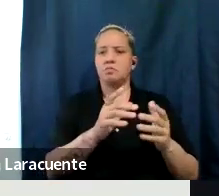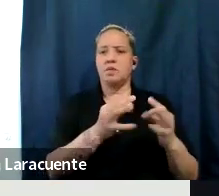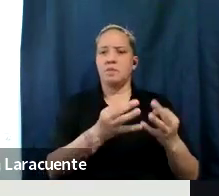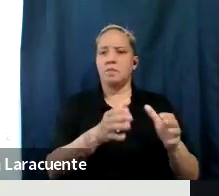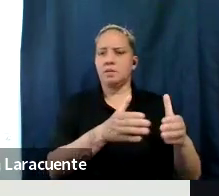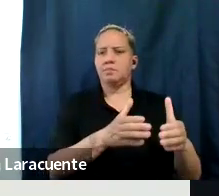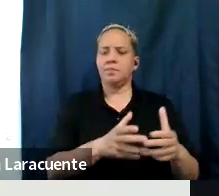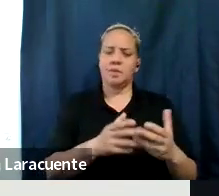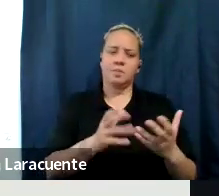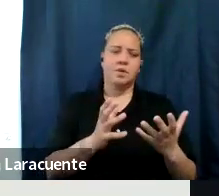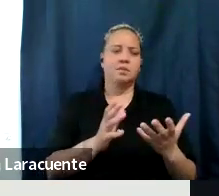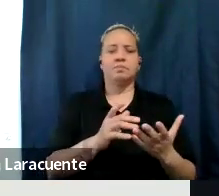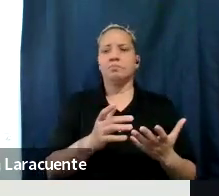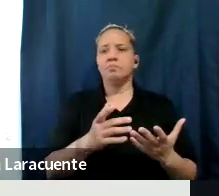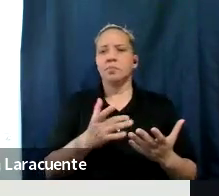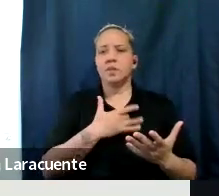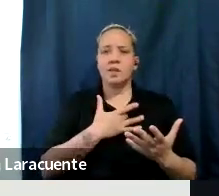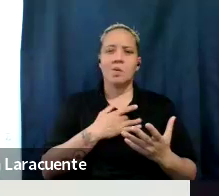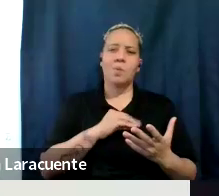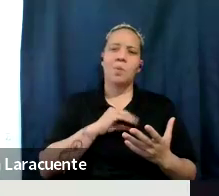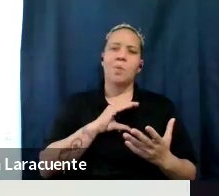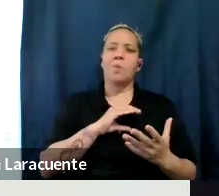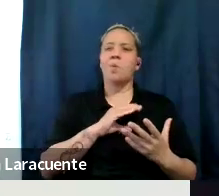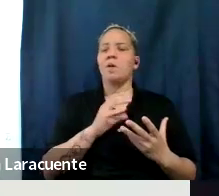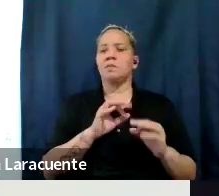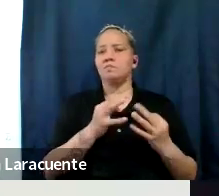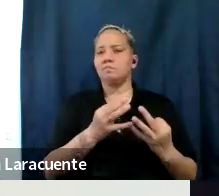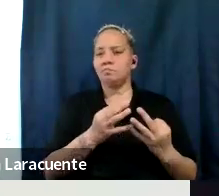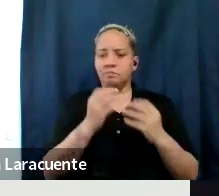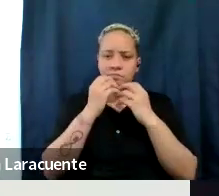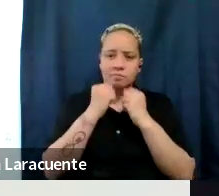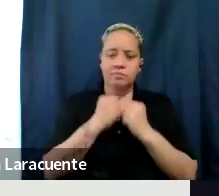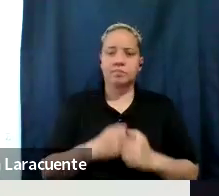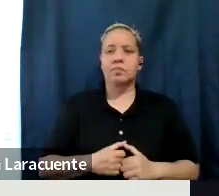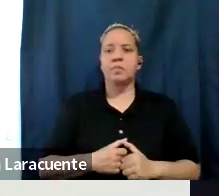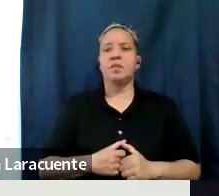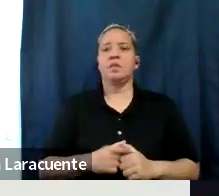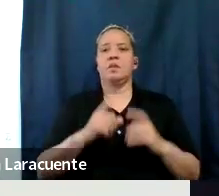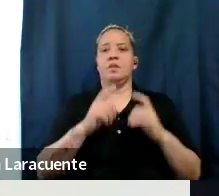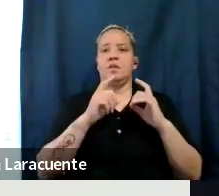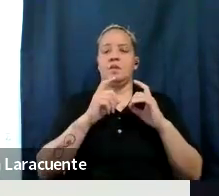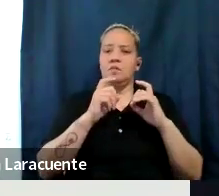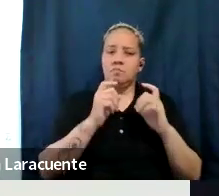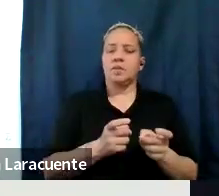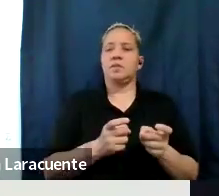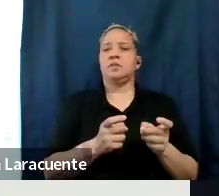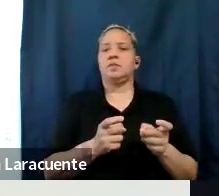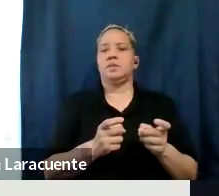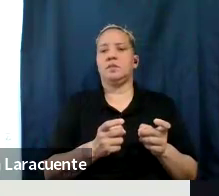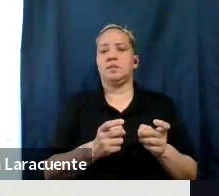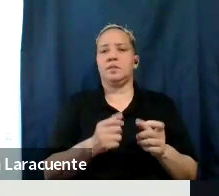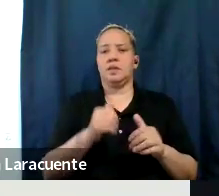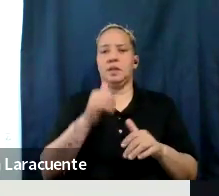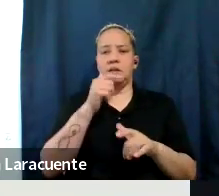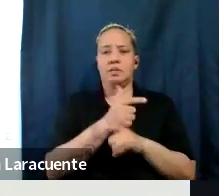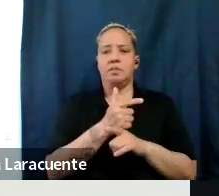un gran afecto por esa familia, le dedica un largo romance a la hermana